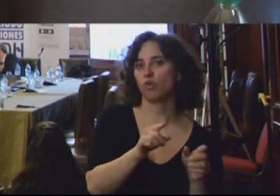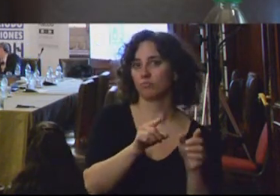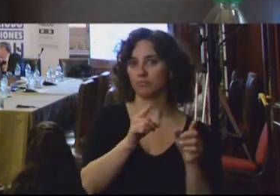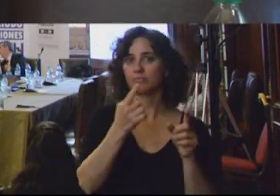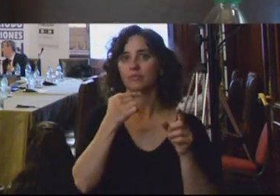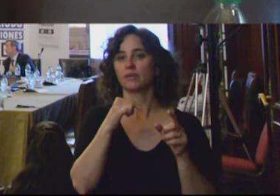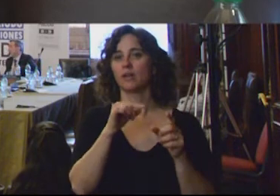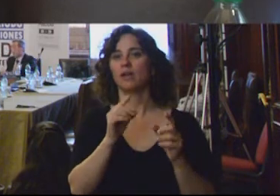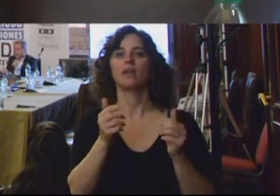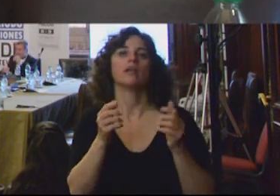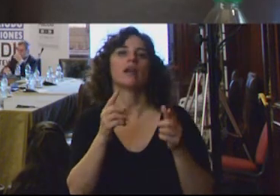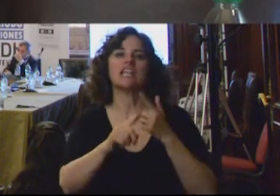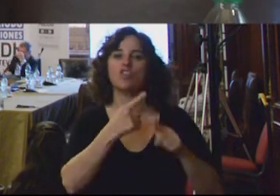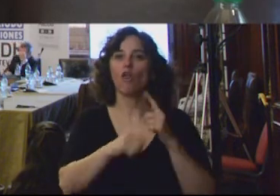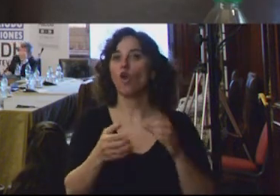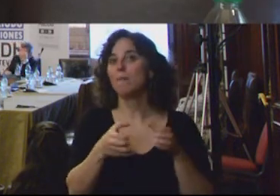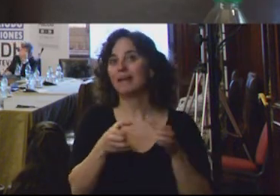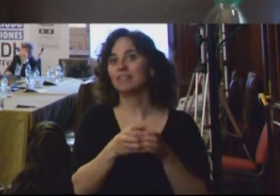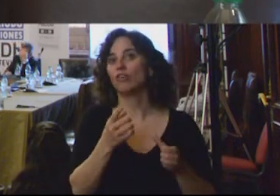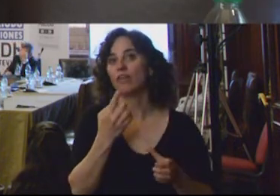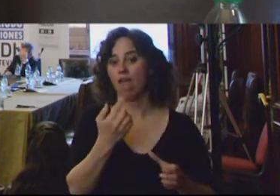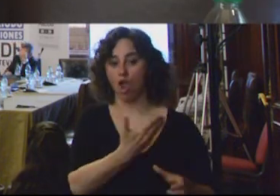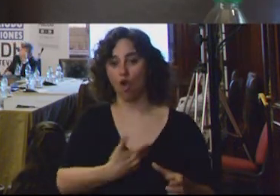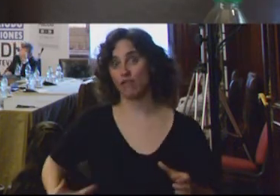ligado al partido de gobierno que también tiene